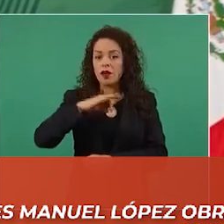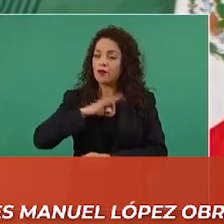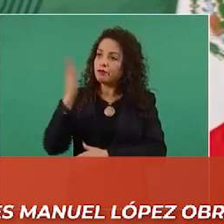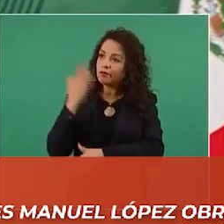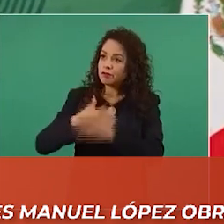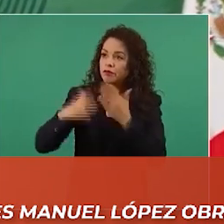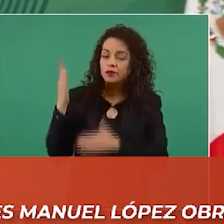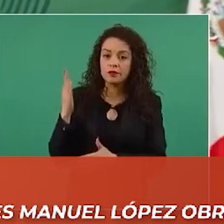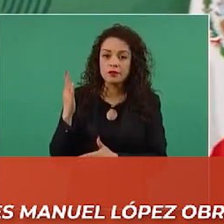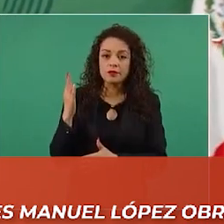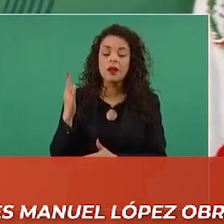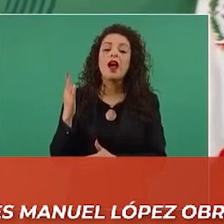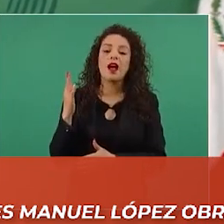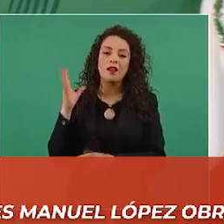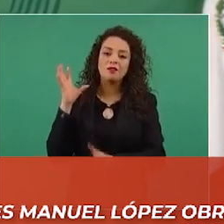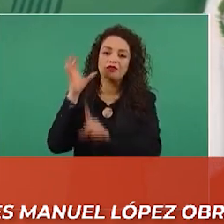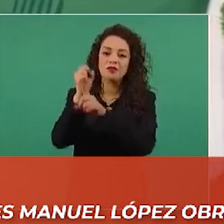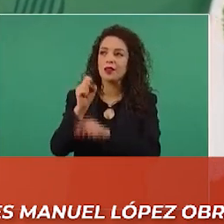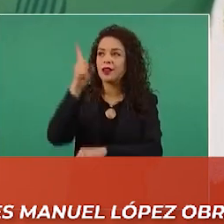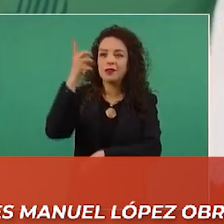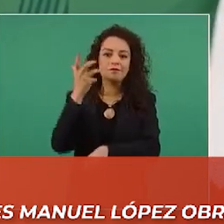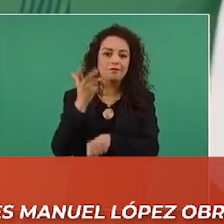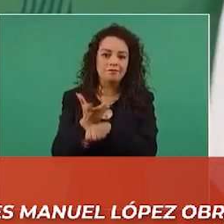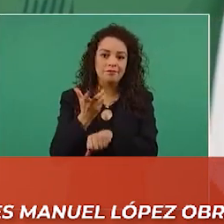a Estados Unidos.